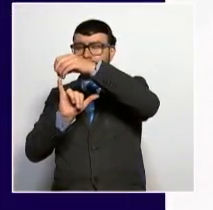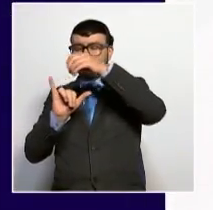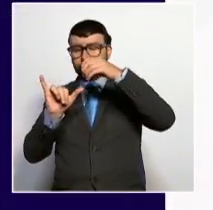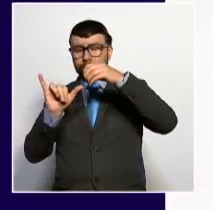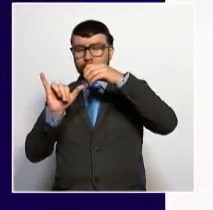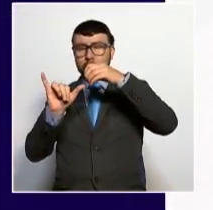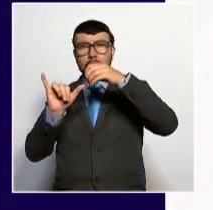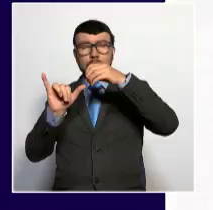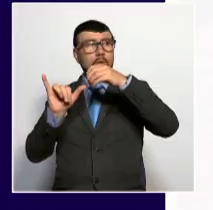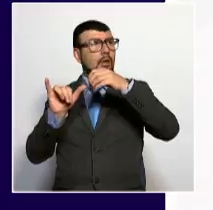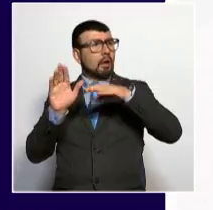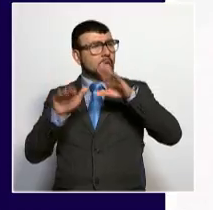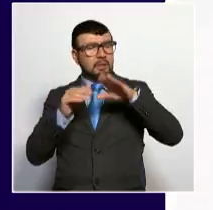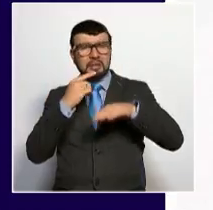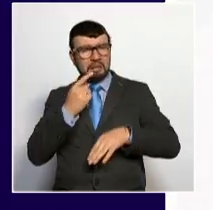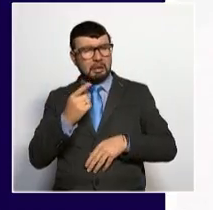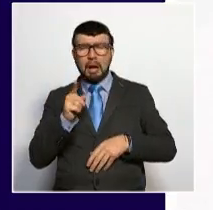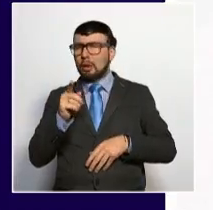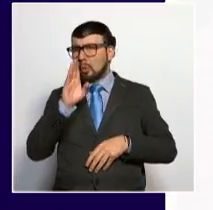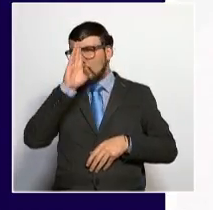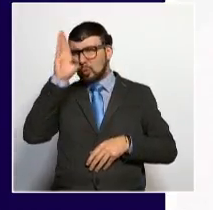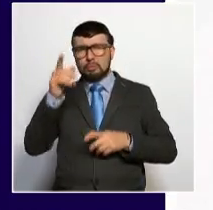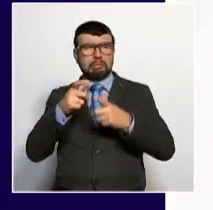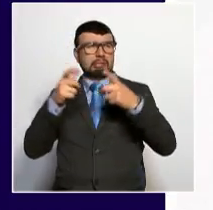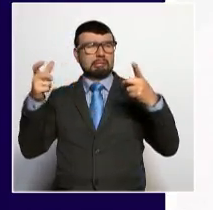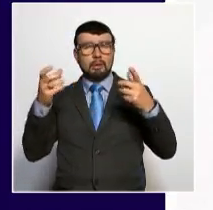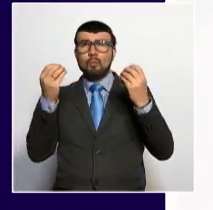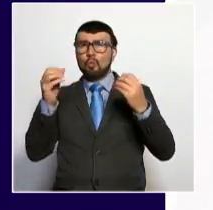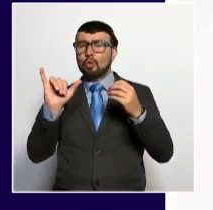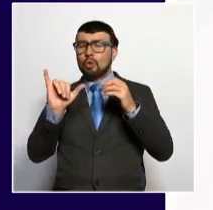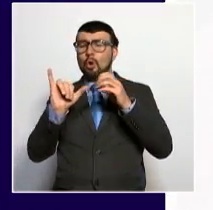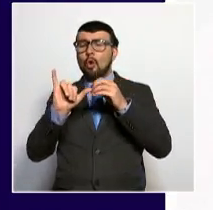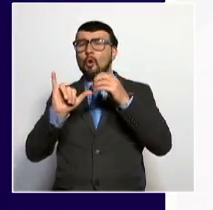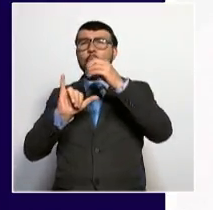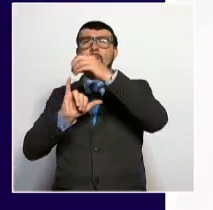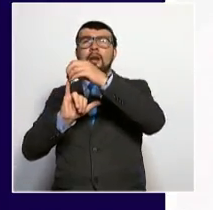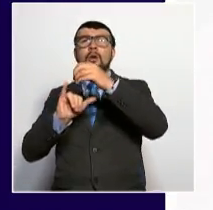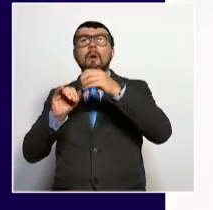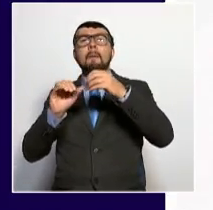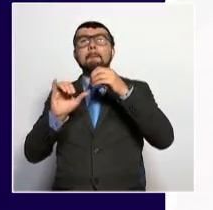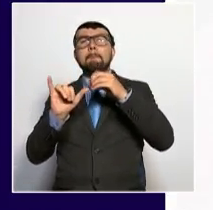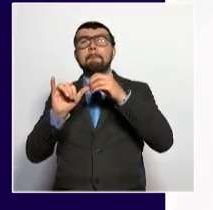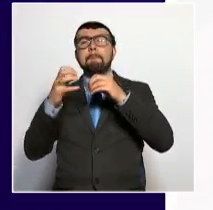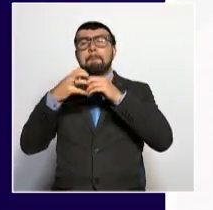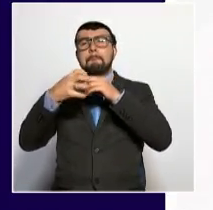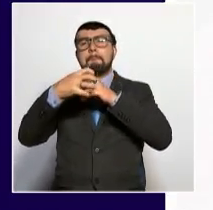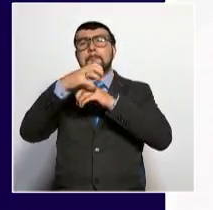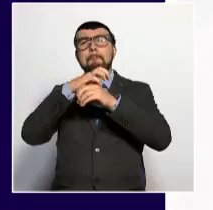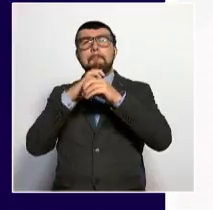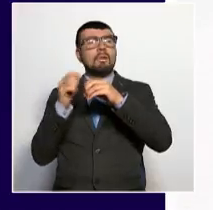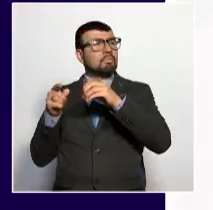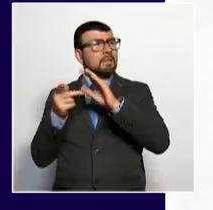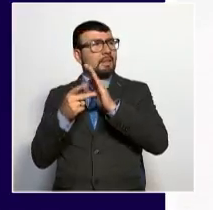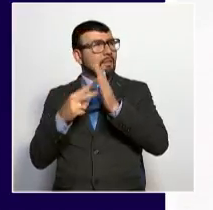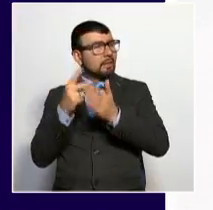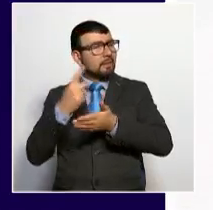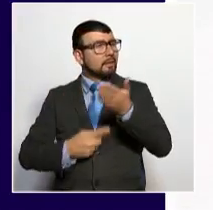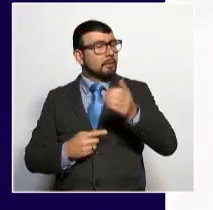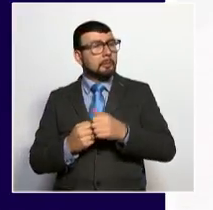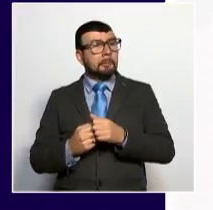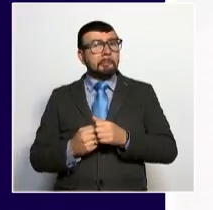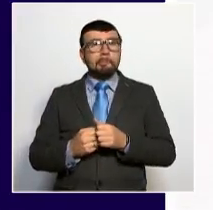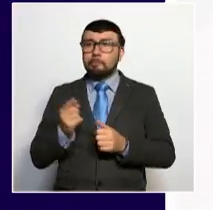frecuente hablar de los ovarios poliquísticos. ¿En qué consisten? Bueno, los ovarios poliquísticos, como yo les